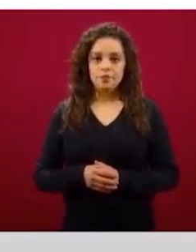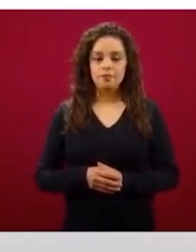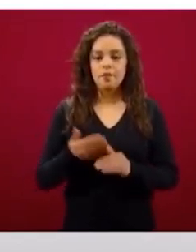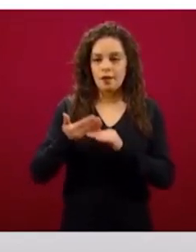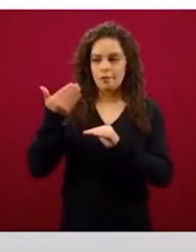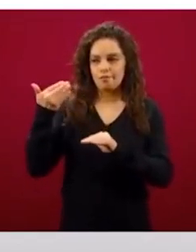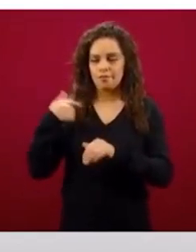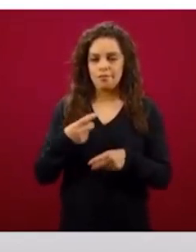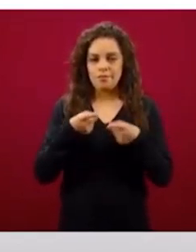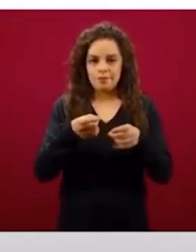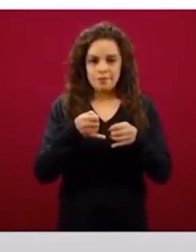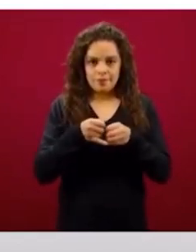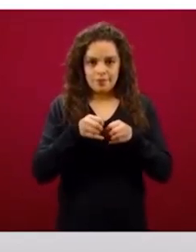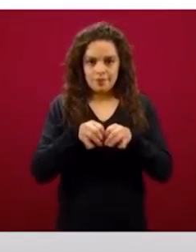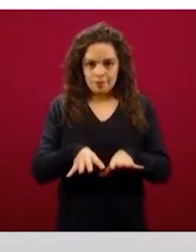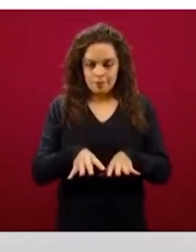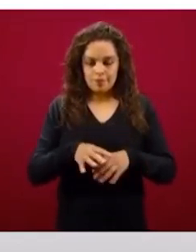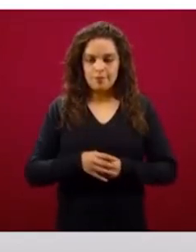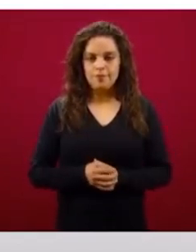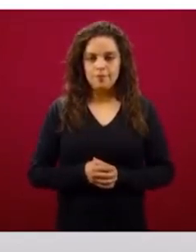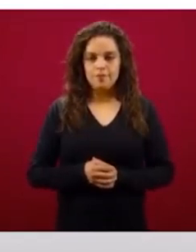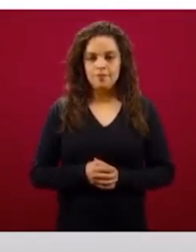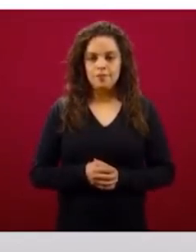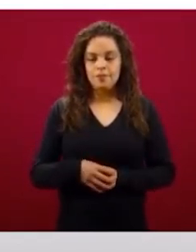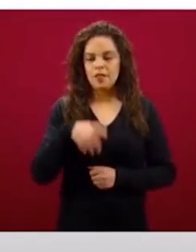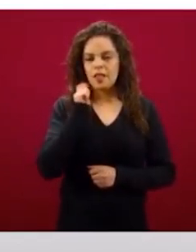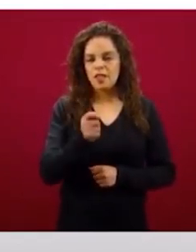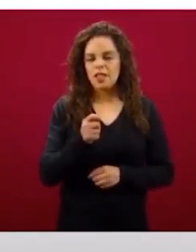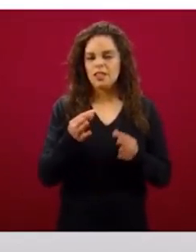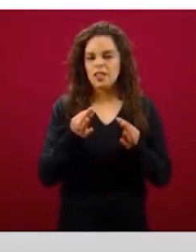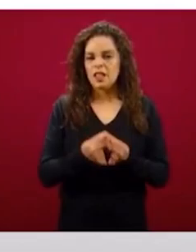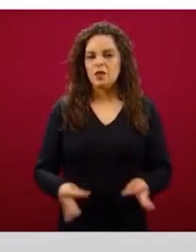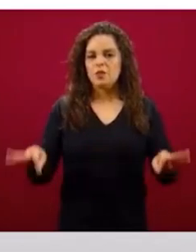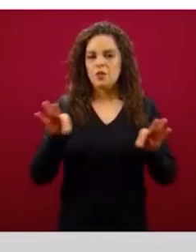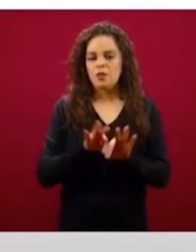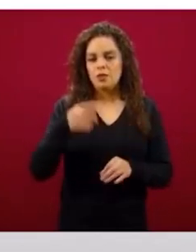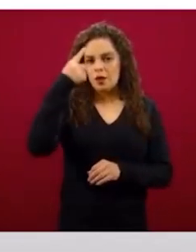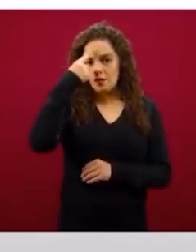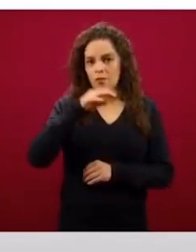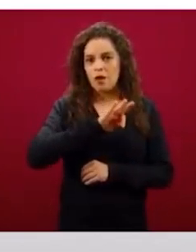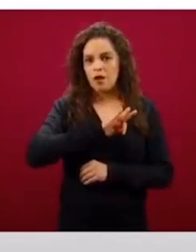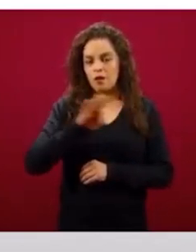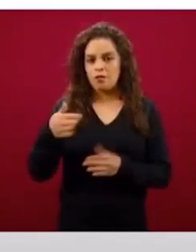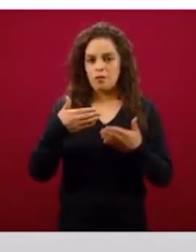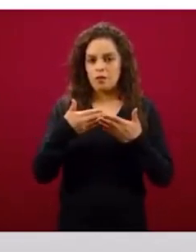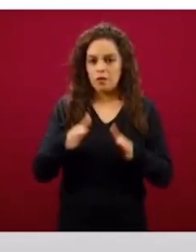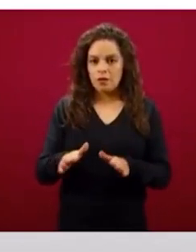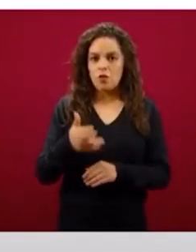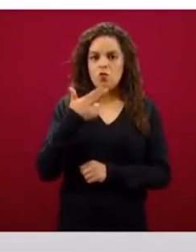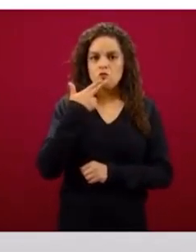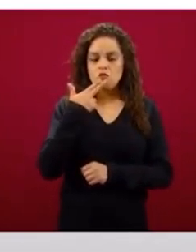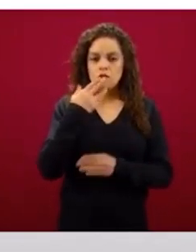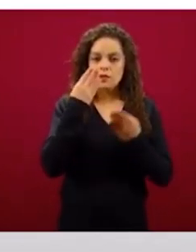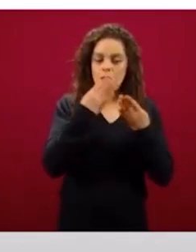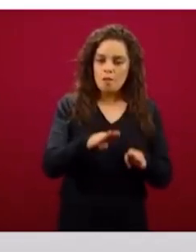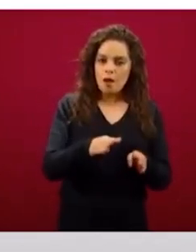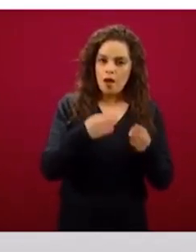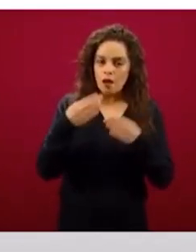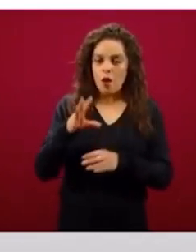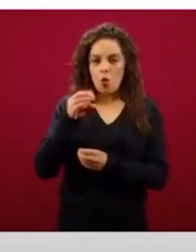que una llave muy importante para poder acceder a ciertos servicios bancarios o ciertos servicios